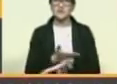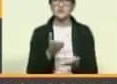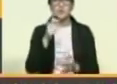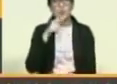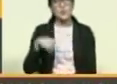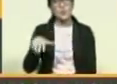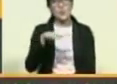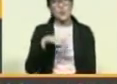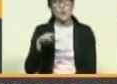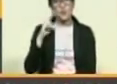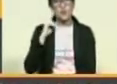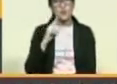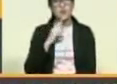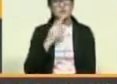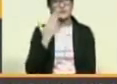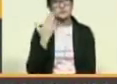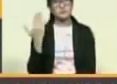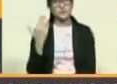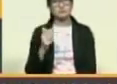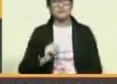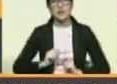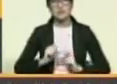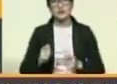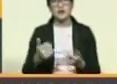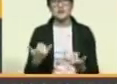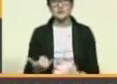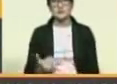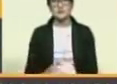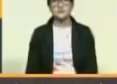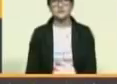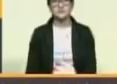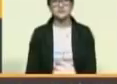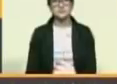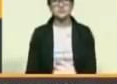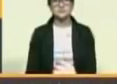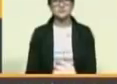Bolívar. Como dice el dicho,